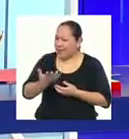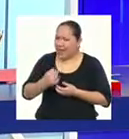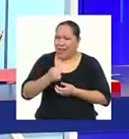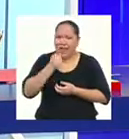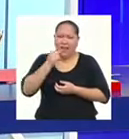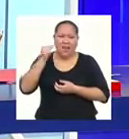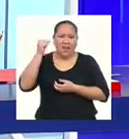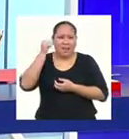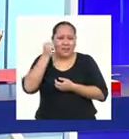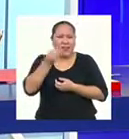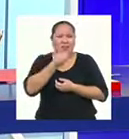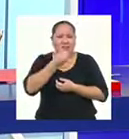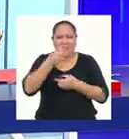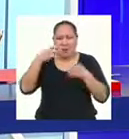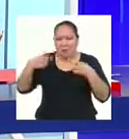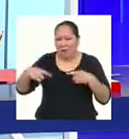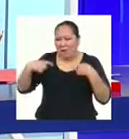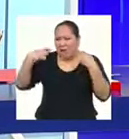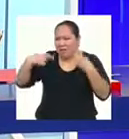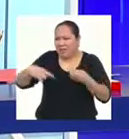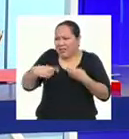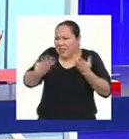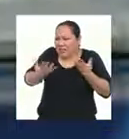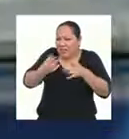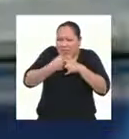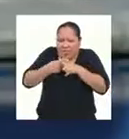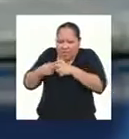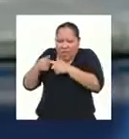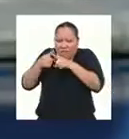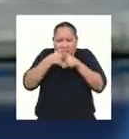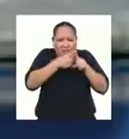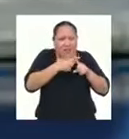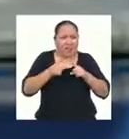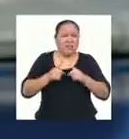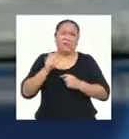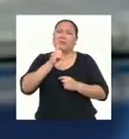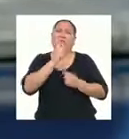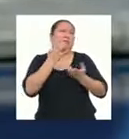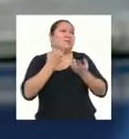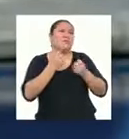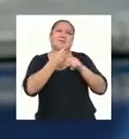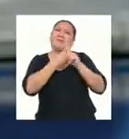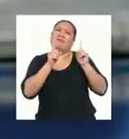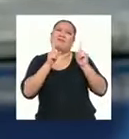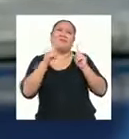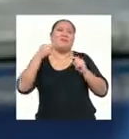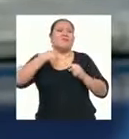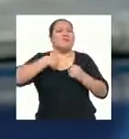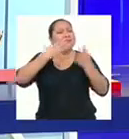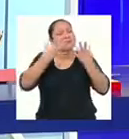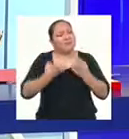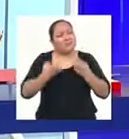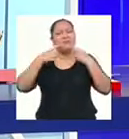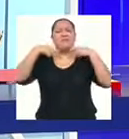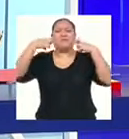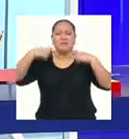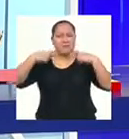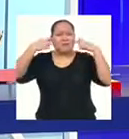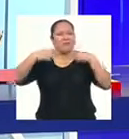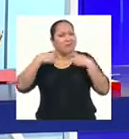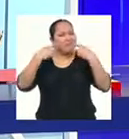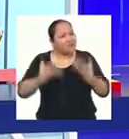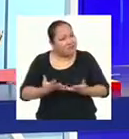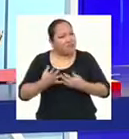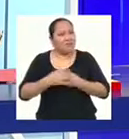comimos pollo a la brasa. ¿Dónde quedó la variedad? No quiero variedad. Yo quiero pollo a la brasa. Si me